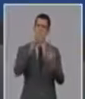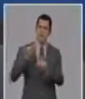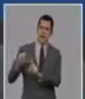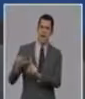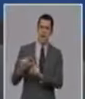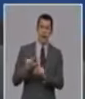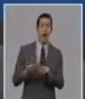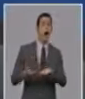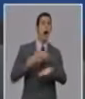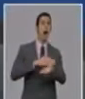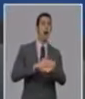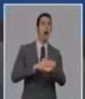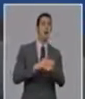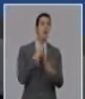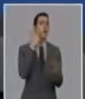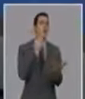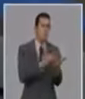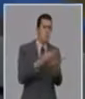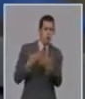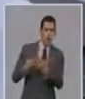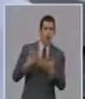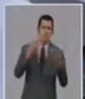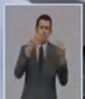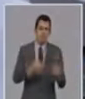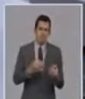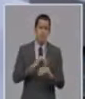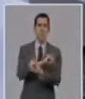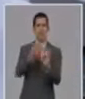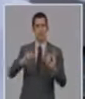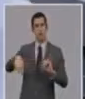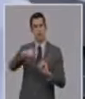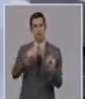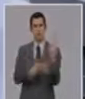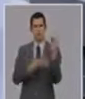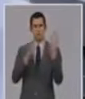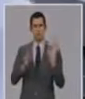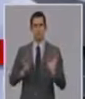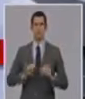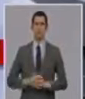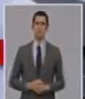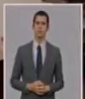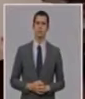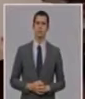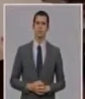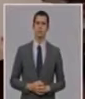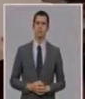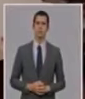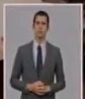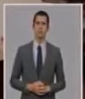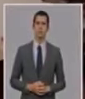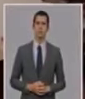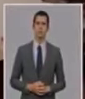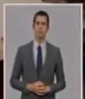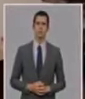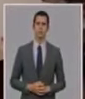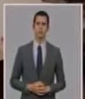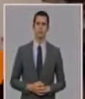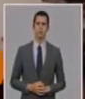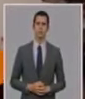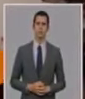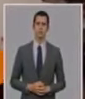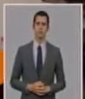verificadas, también para acercar a nuestros usuarios a los protagonistas de la lucha contra la COVID-19. Una de las experiencias